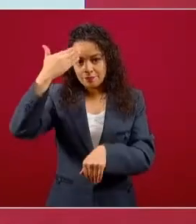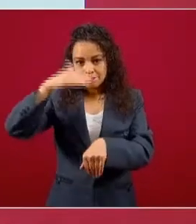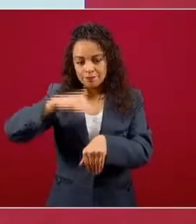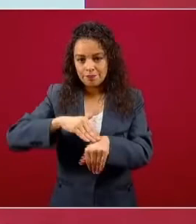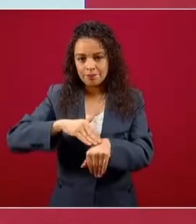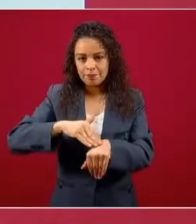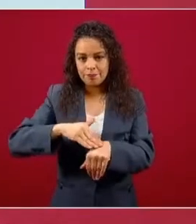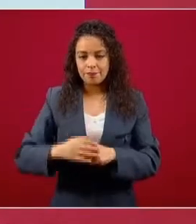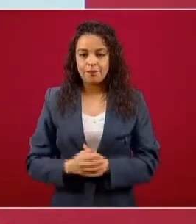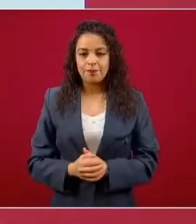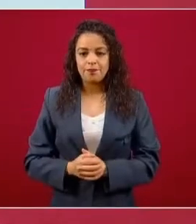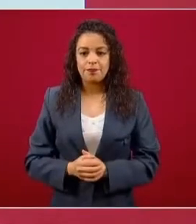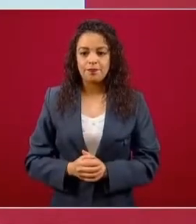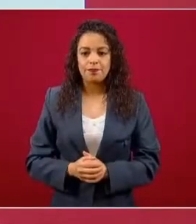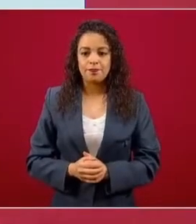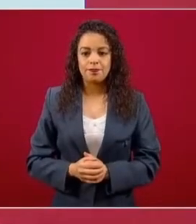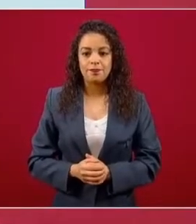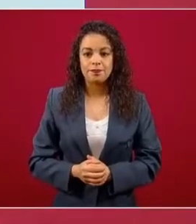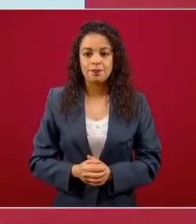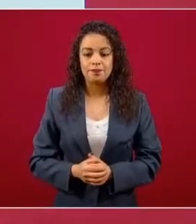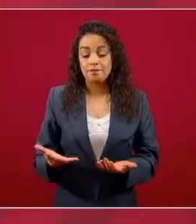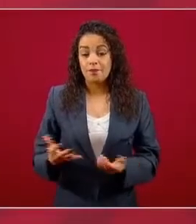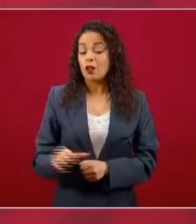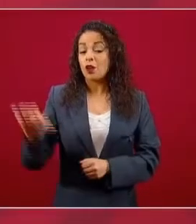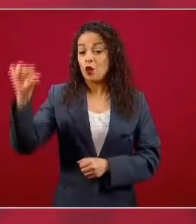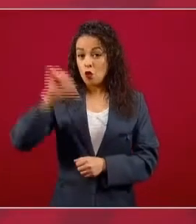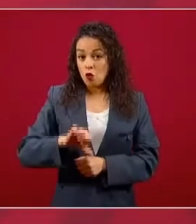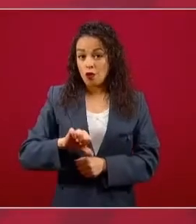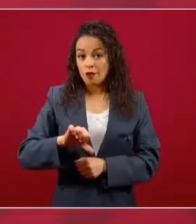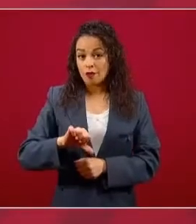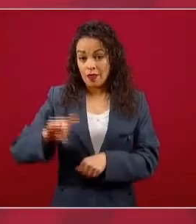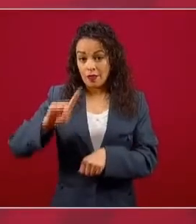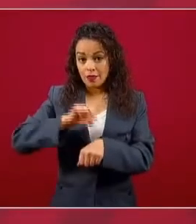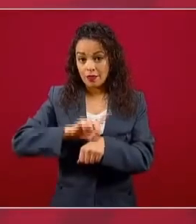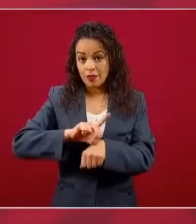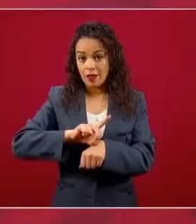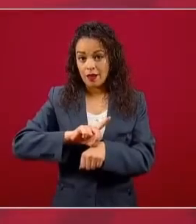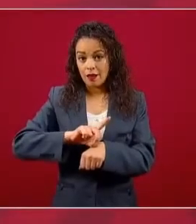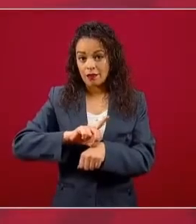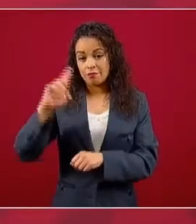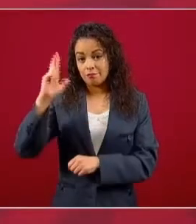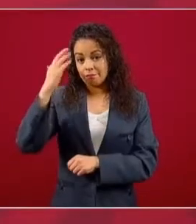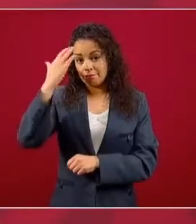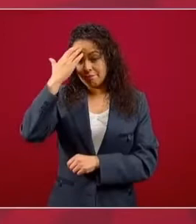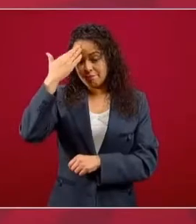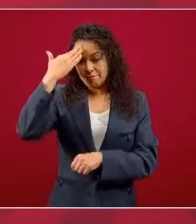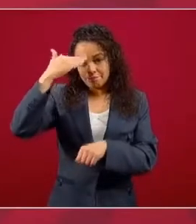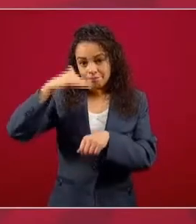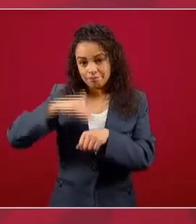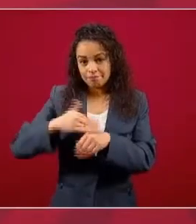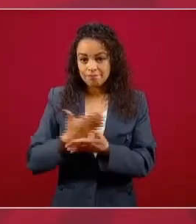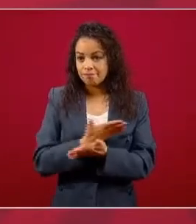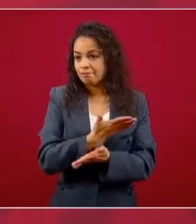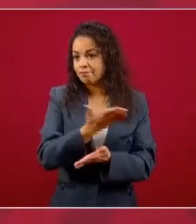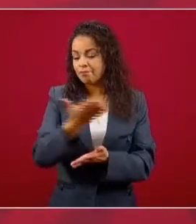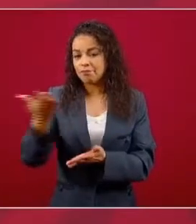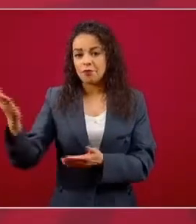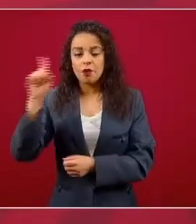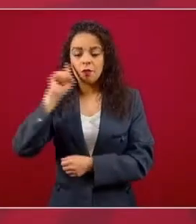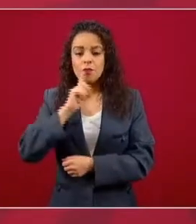hoy es una celebración a las maestras y los maestros muy distinta a todas las